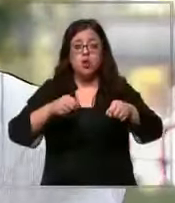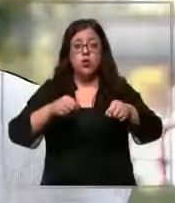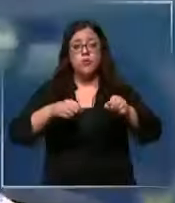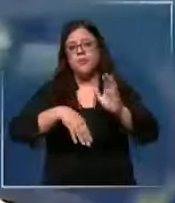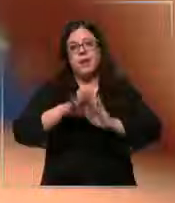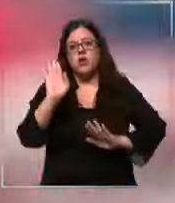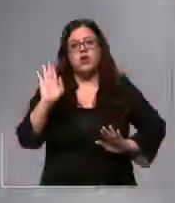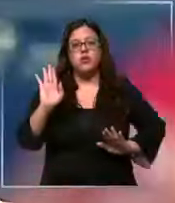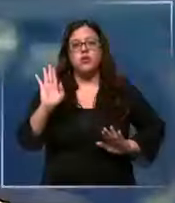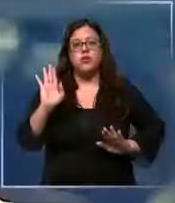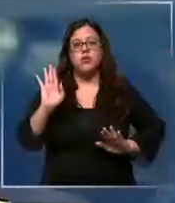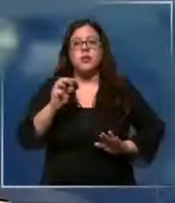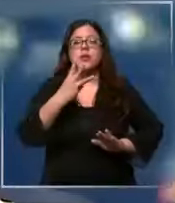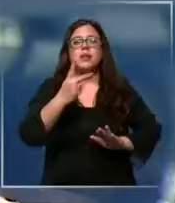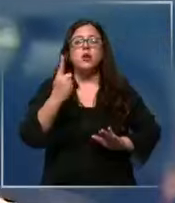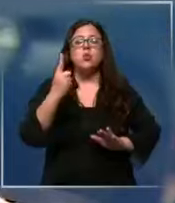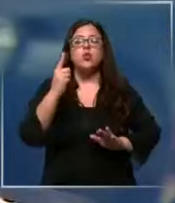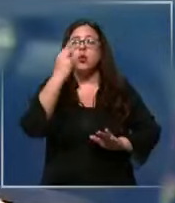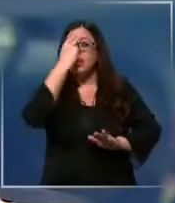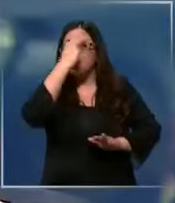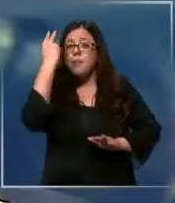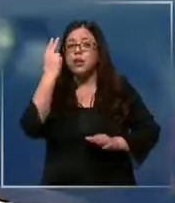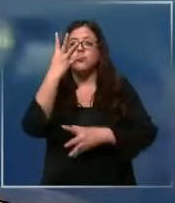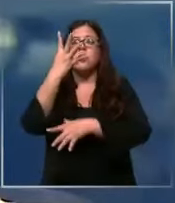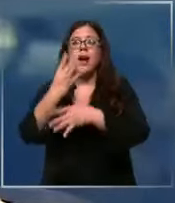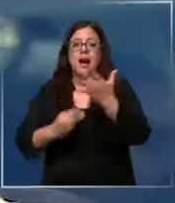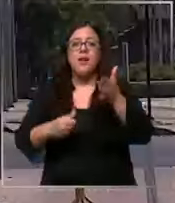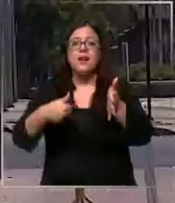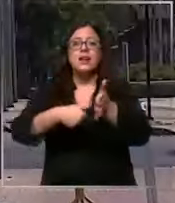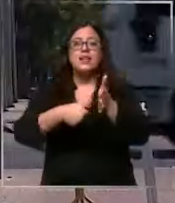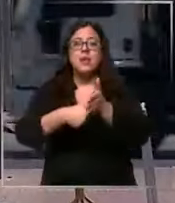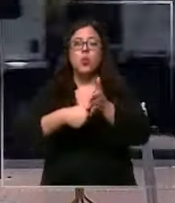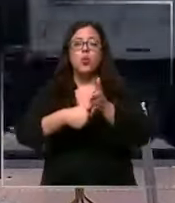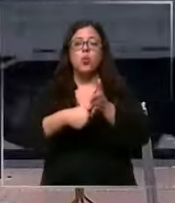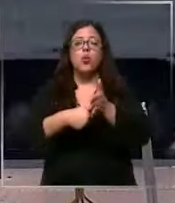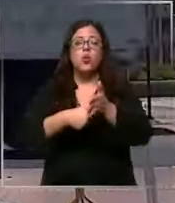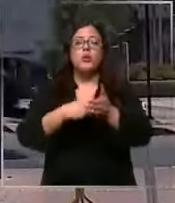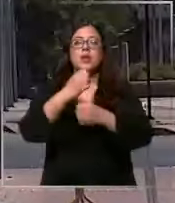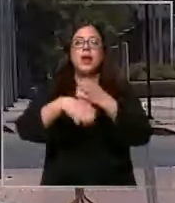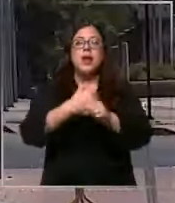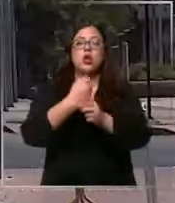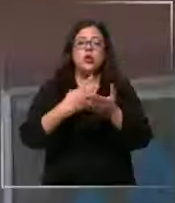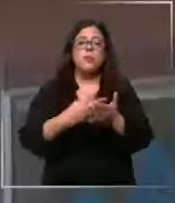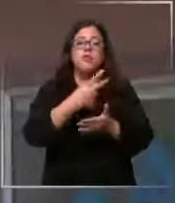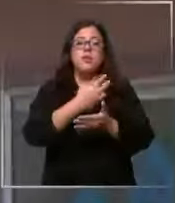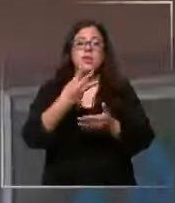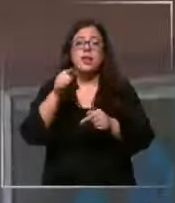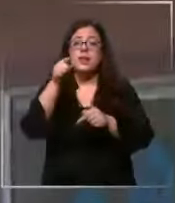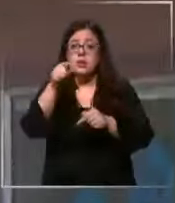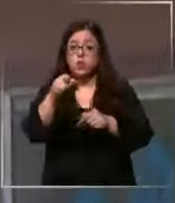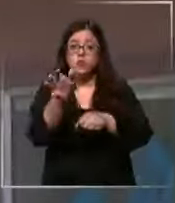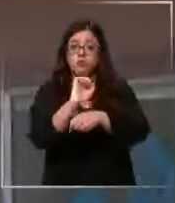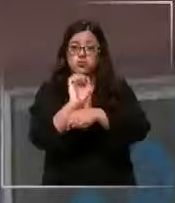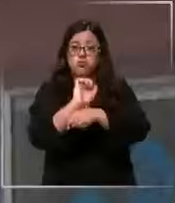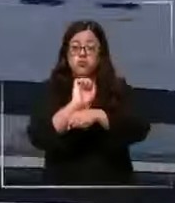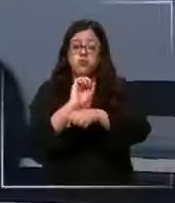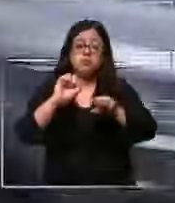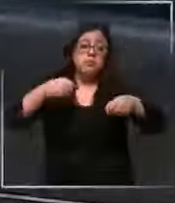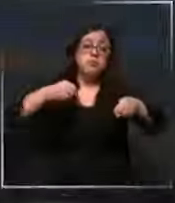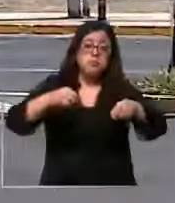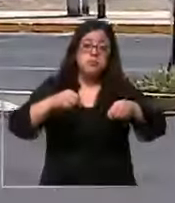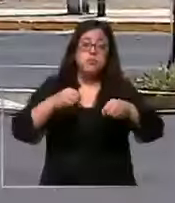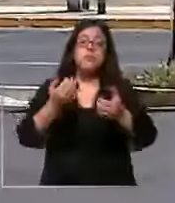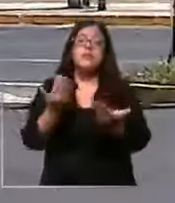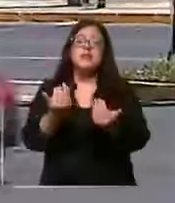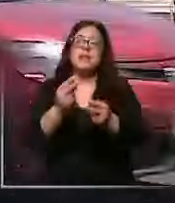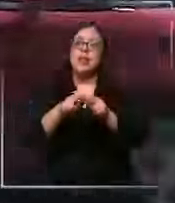muchísimo mayor. El 31 de marzo de este año expira la vigencia del seguro obligatorio correspondiente al 2023. Si usted es conductor, se le recomienda realizar el